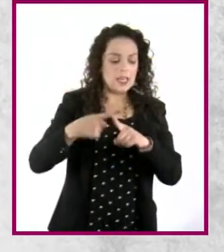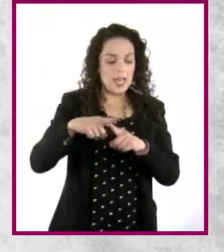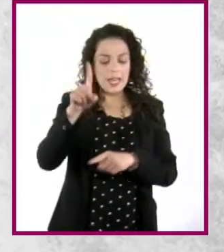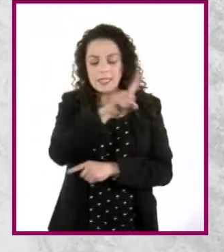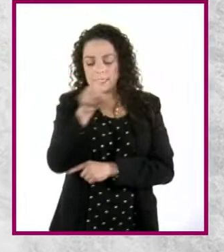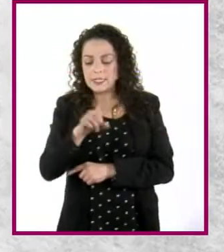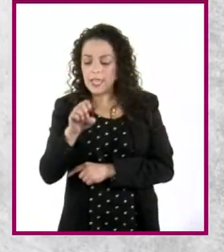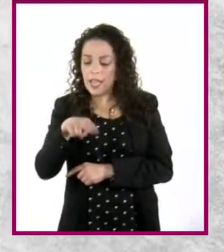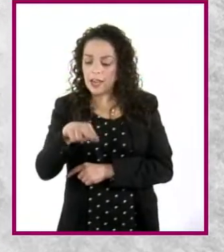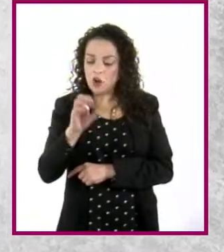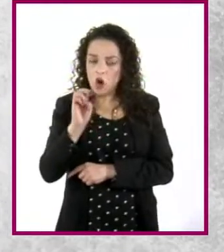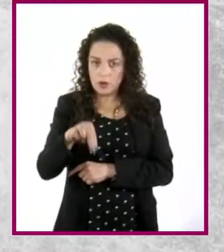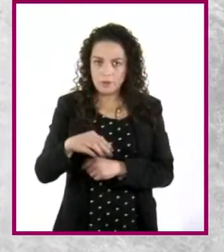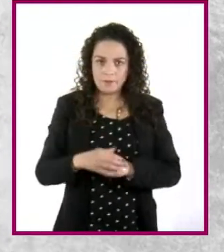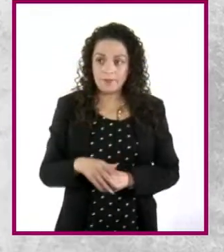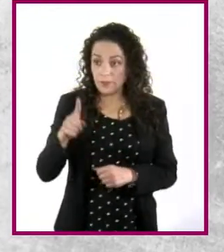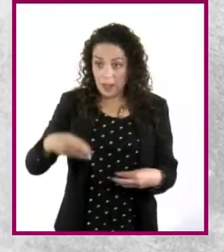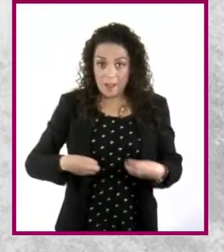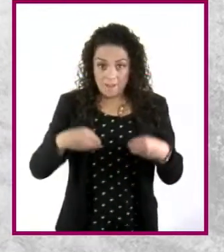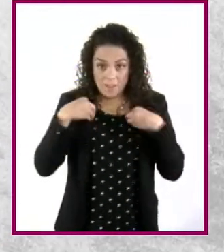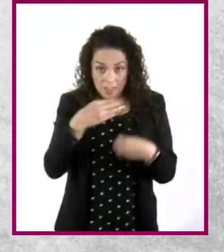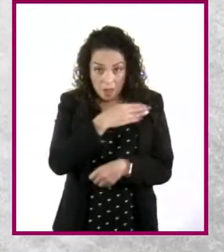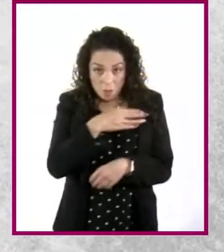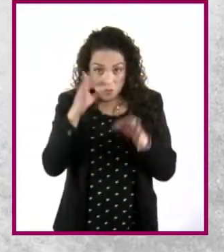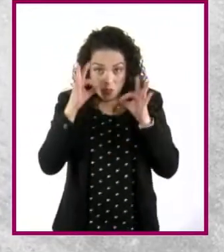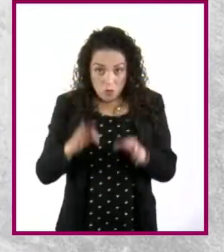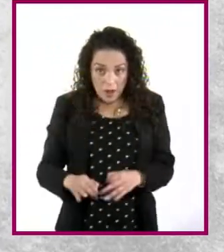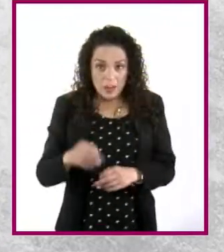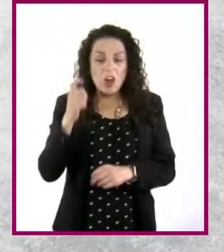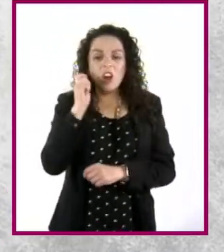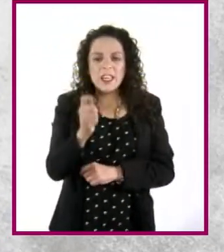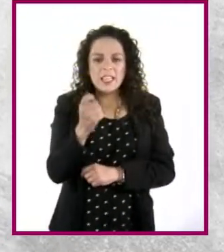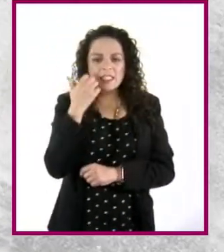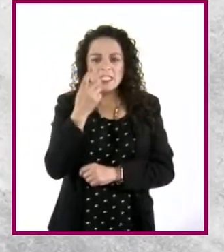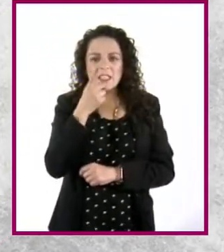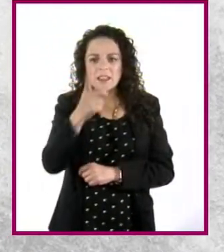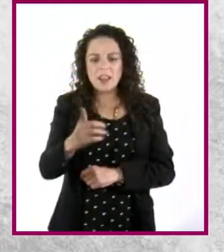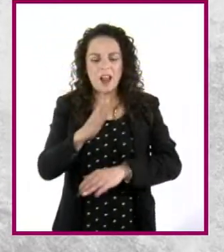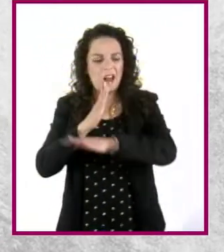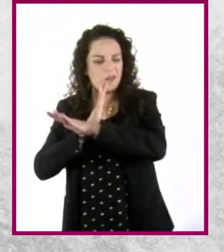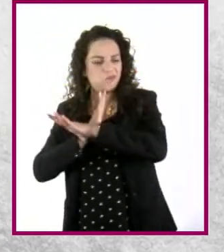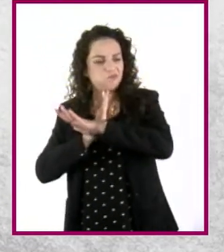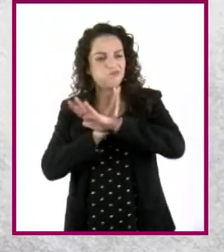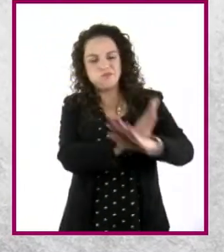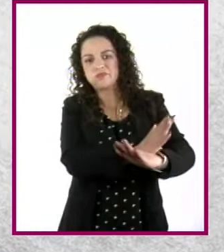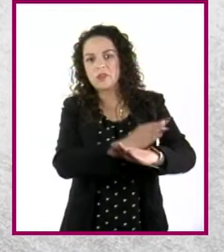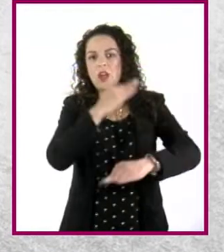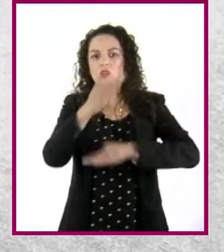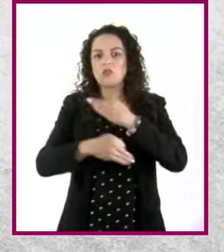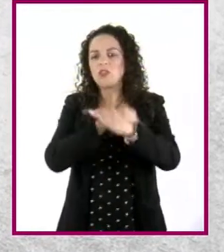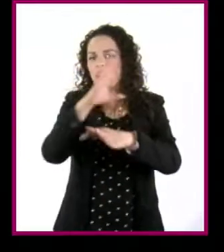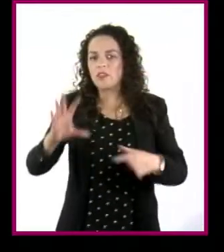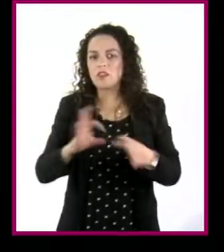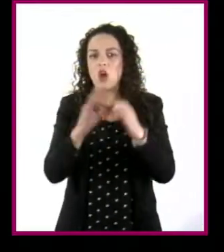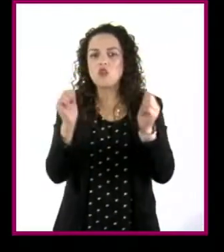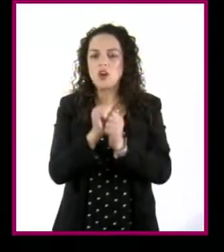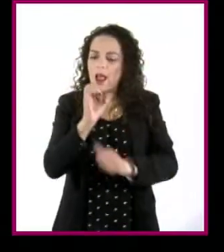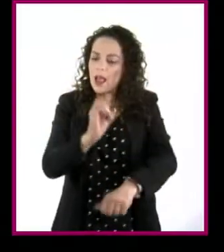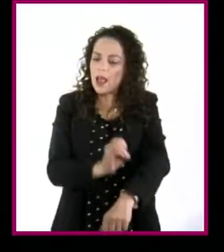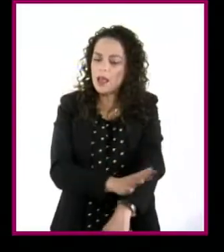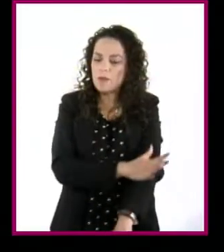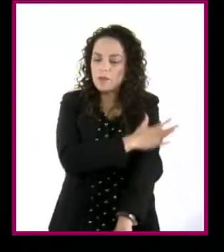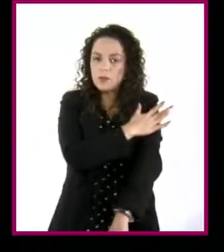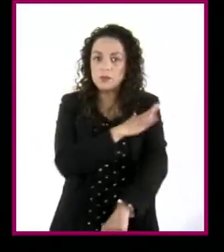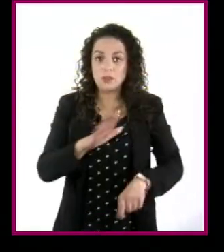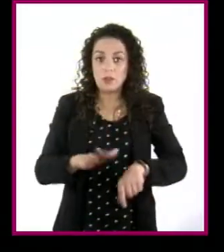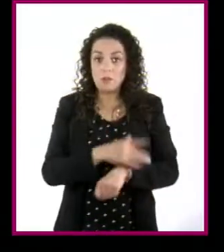vida buena estaba relacionada con rechazar por completo los impulsos emocionales, por considerarlos